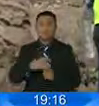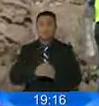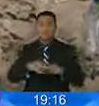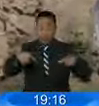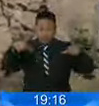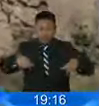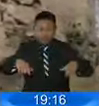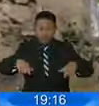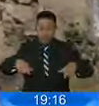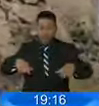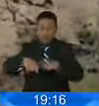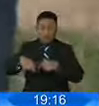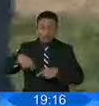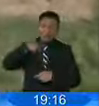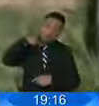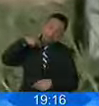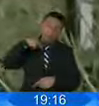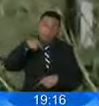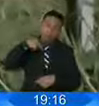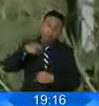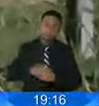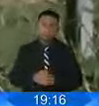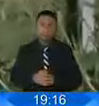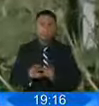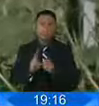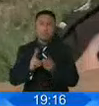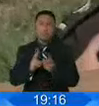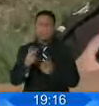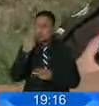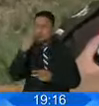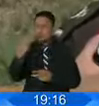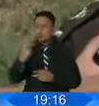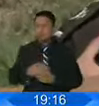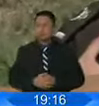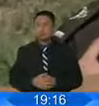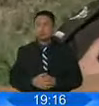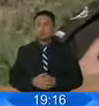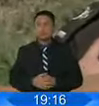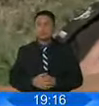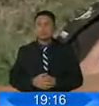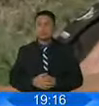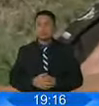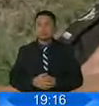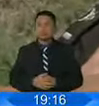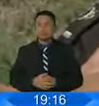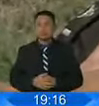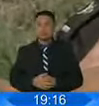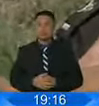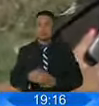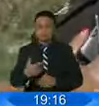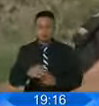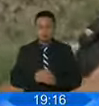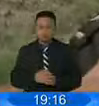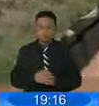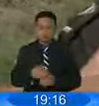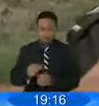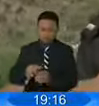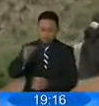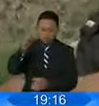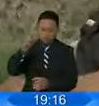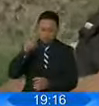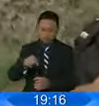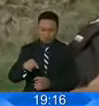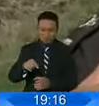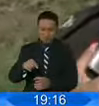La Argelia Media en el sur de Quito. Un vecino lo encontró. También se localizó una botella plástica